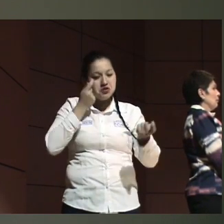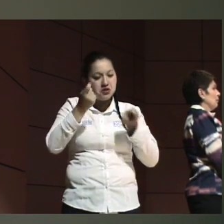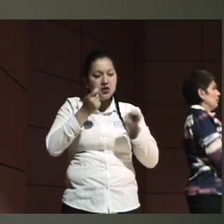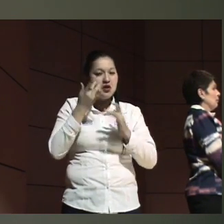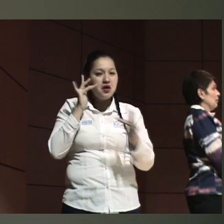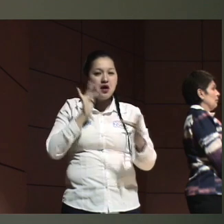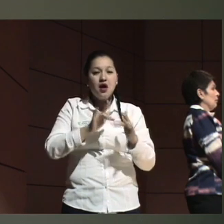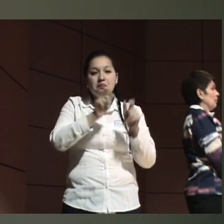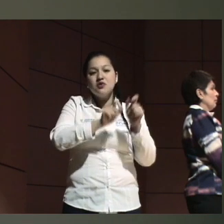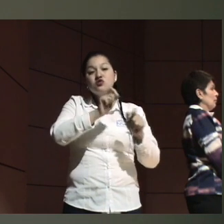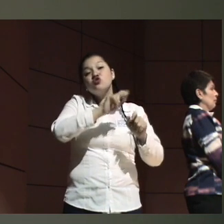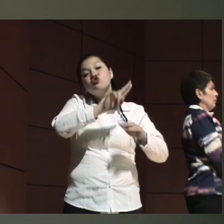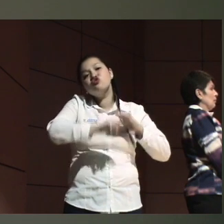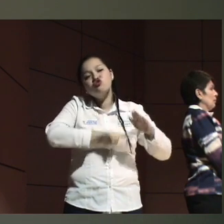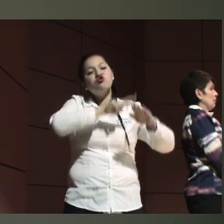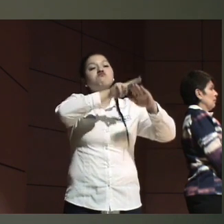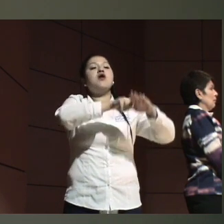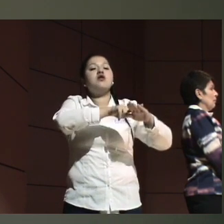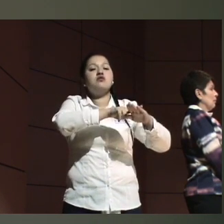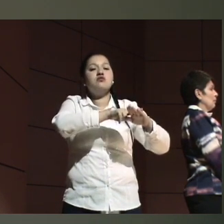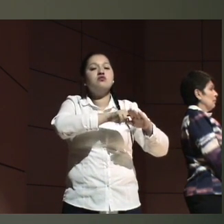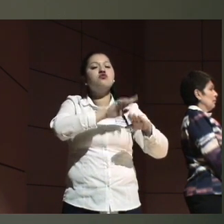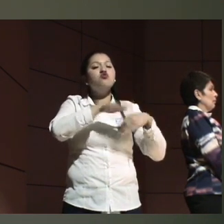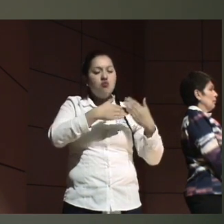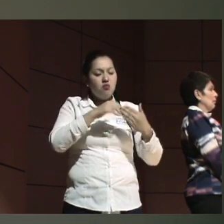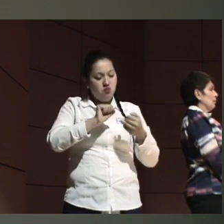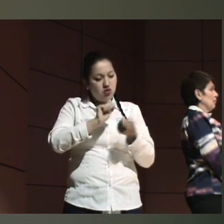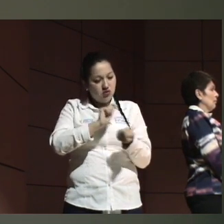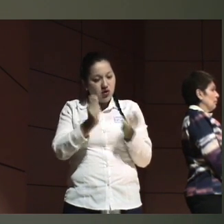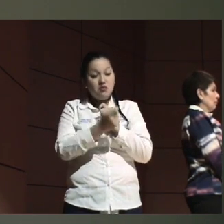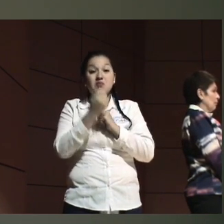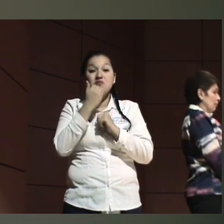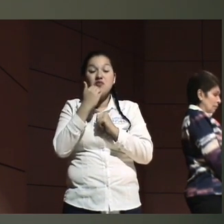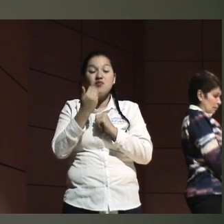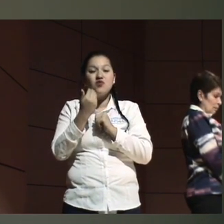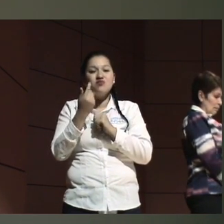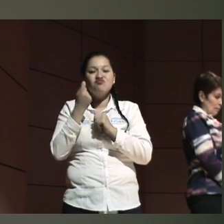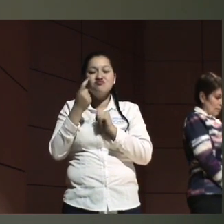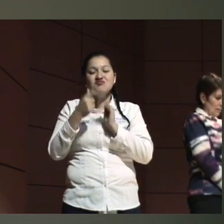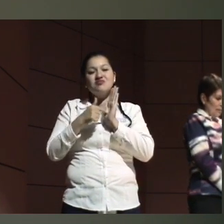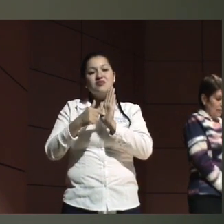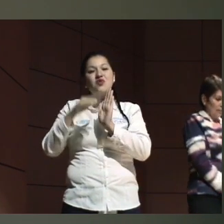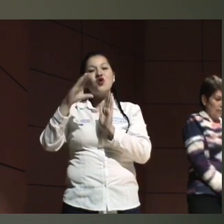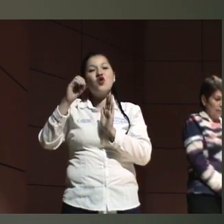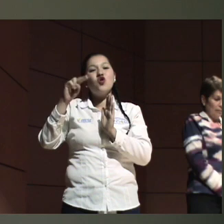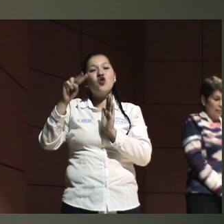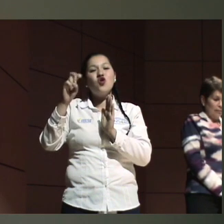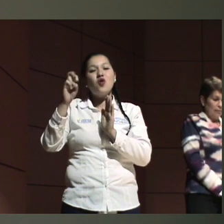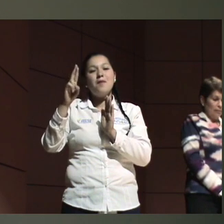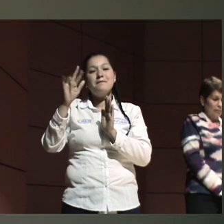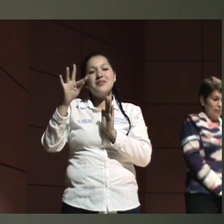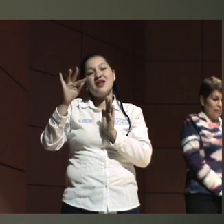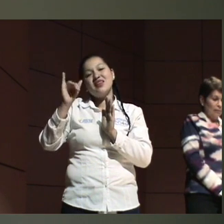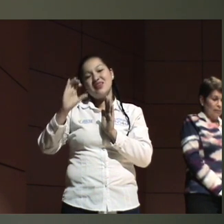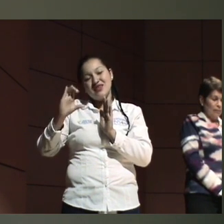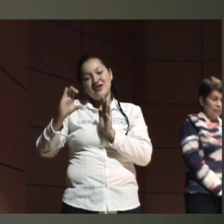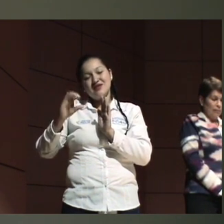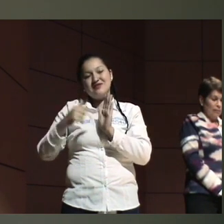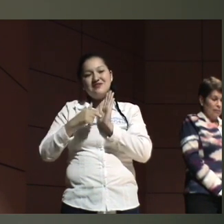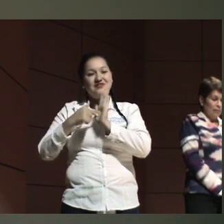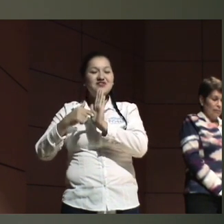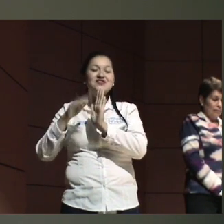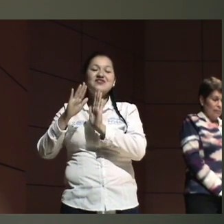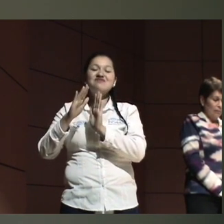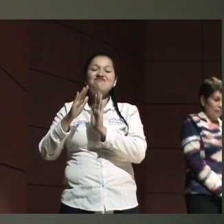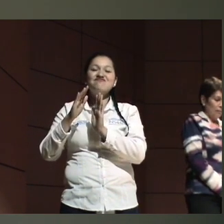modelos de convertir del modelo del xii de magic que todos podemos acceder